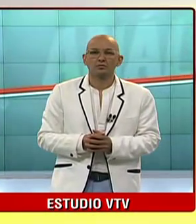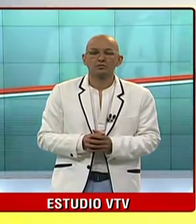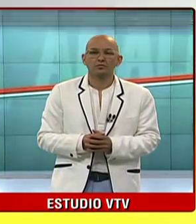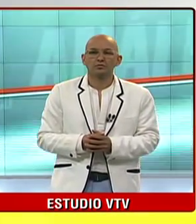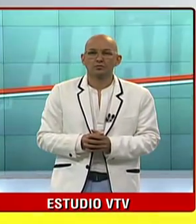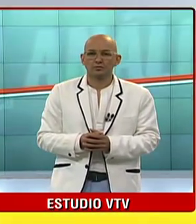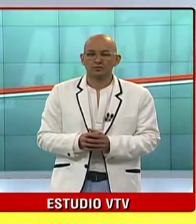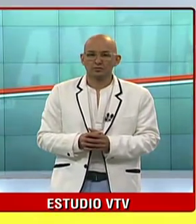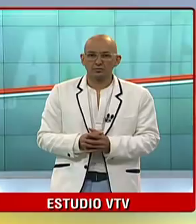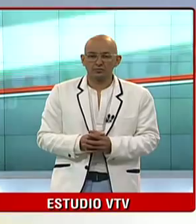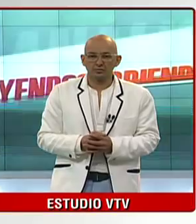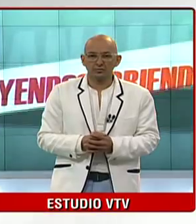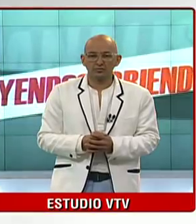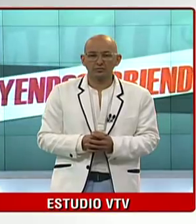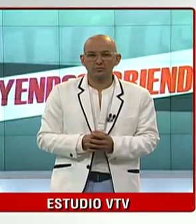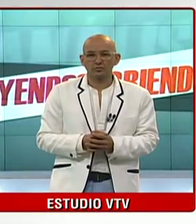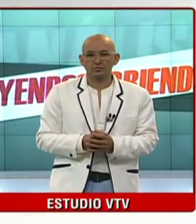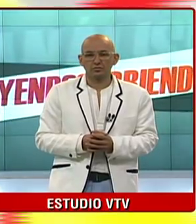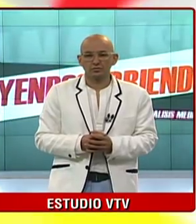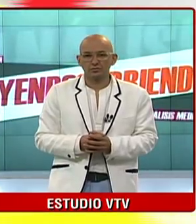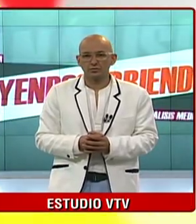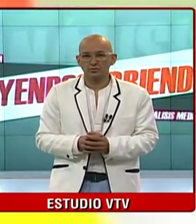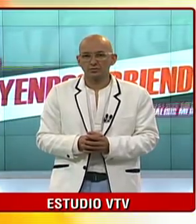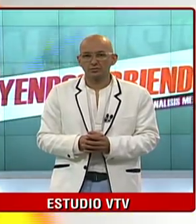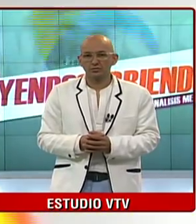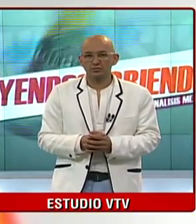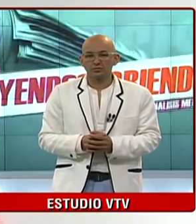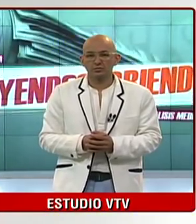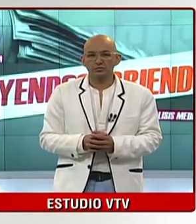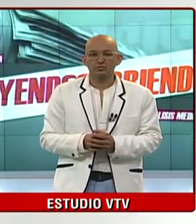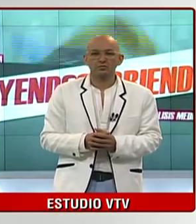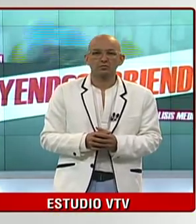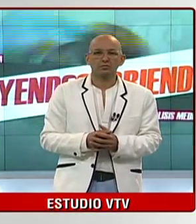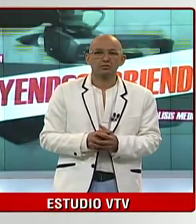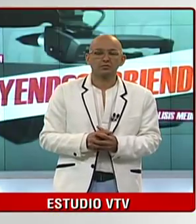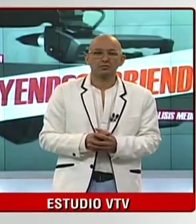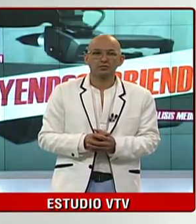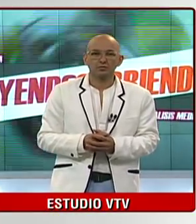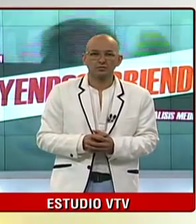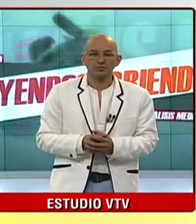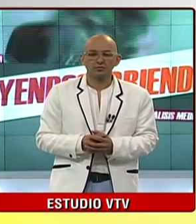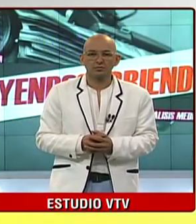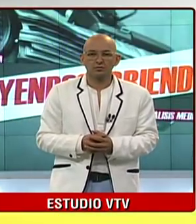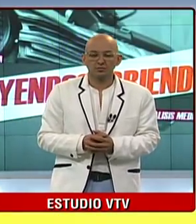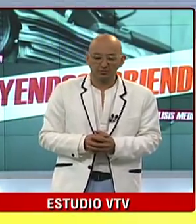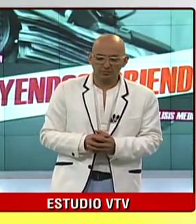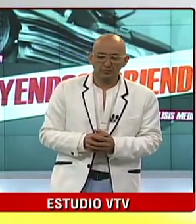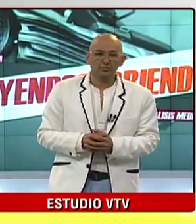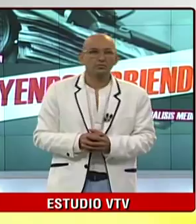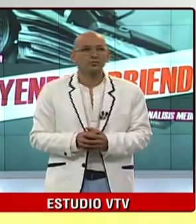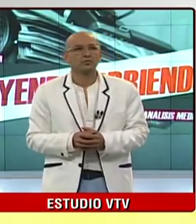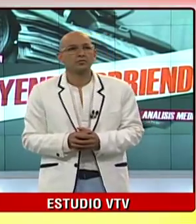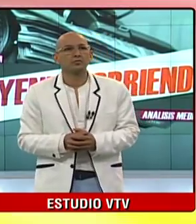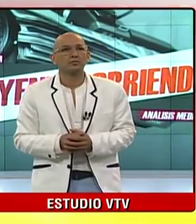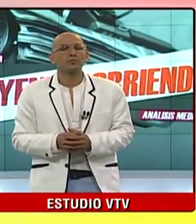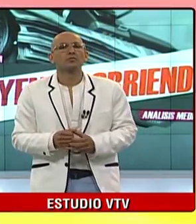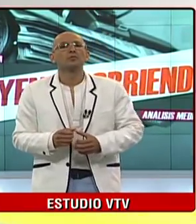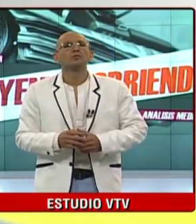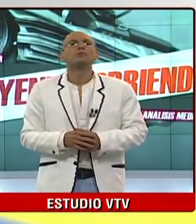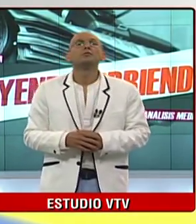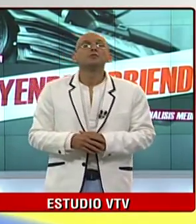de lo que hay. Una vez que los conjurados fueron capturados, todos empezaron a hablar.